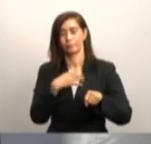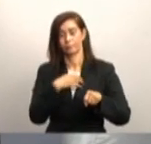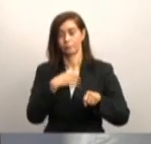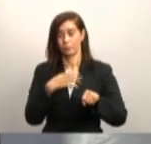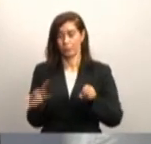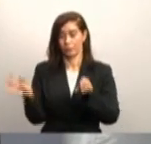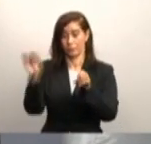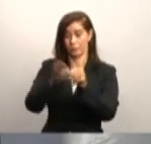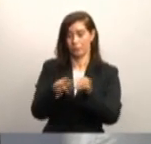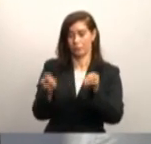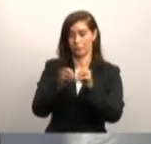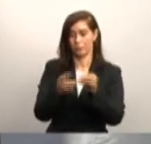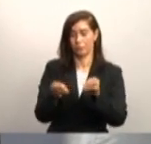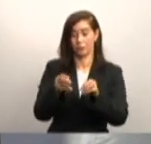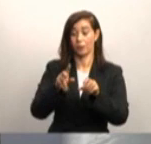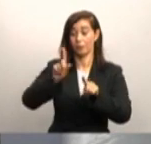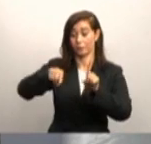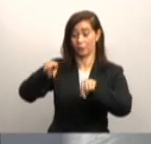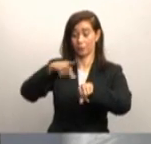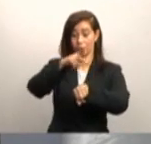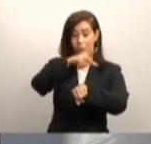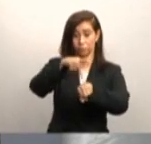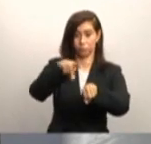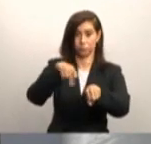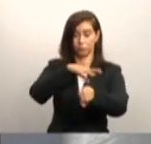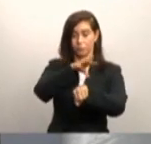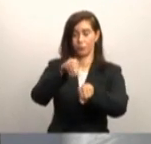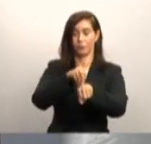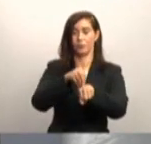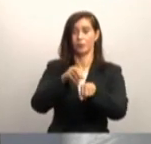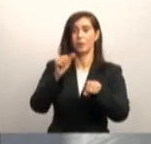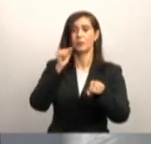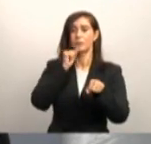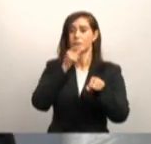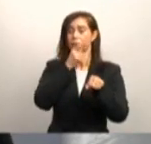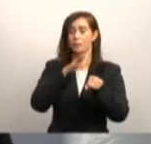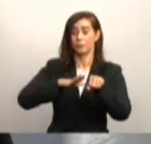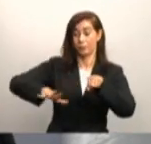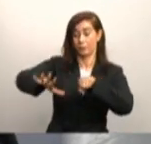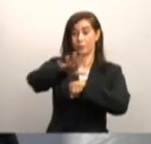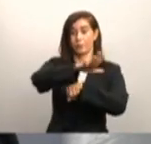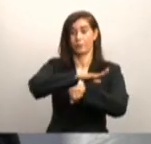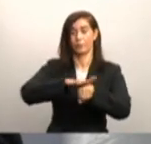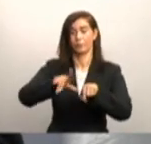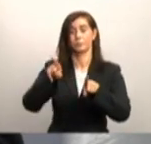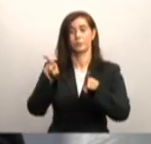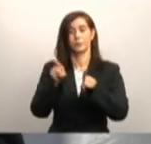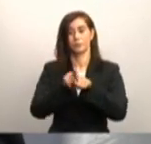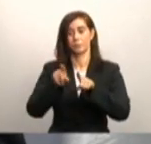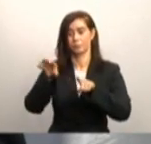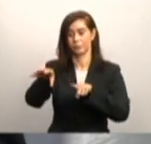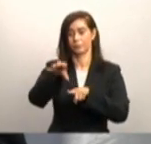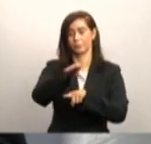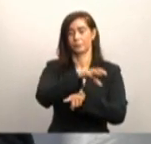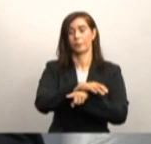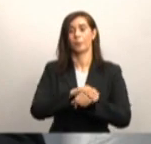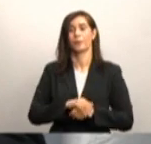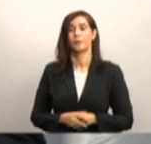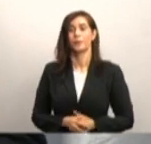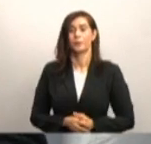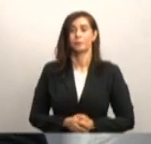estaban acumulando en la provincia y el Gran Santo Domingo, y en segundo lugar, las